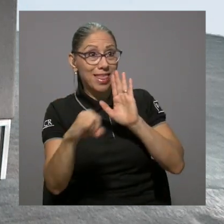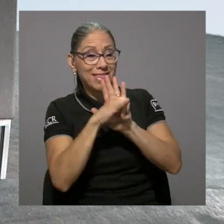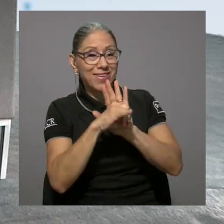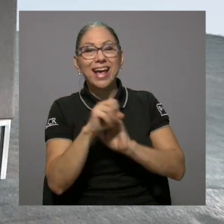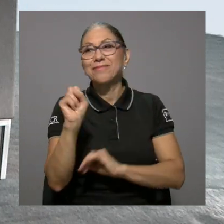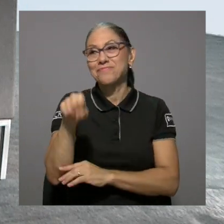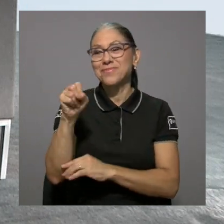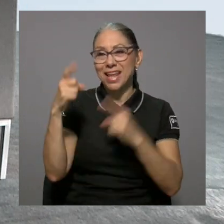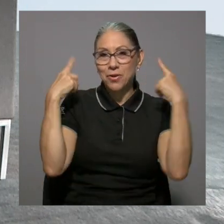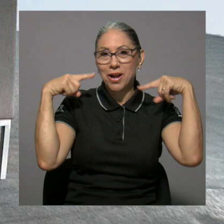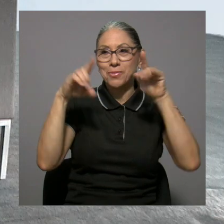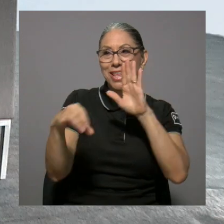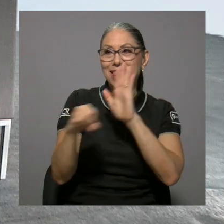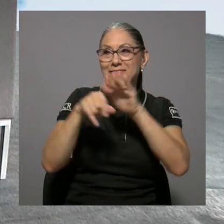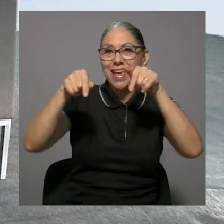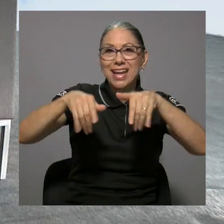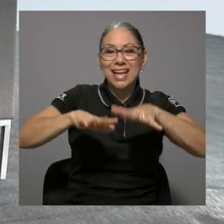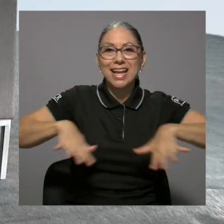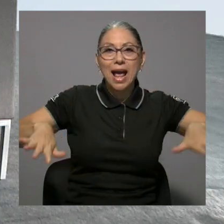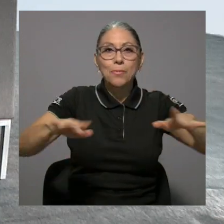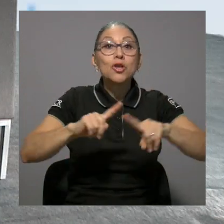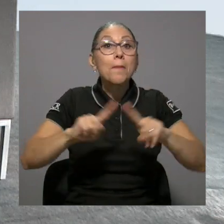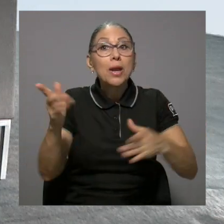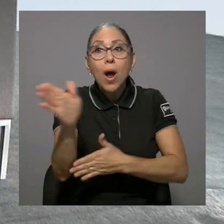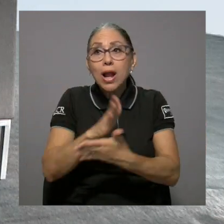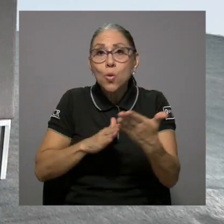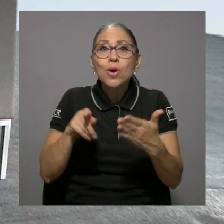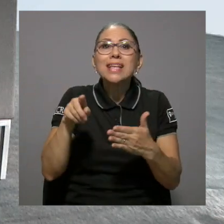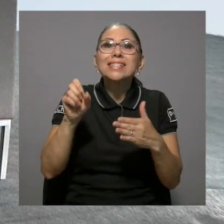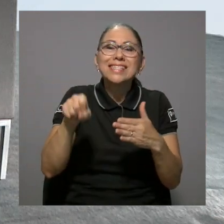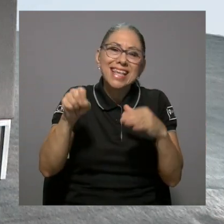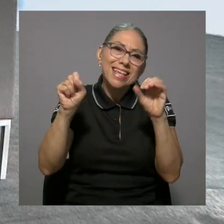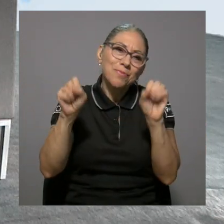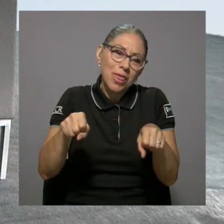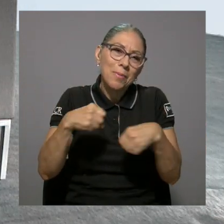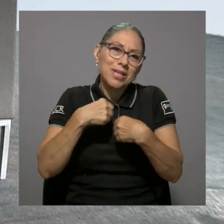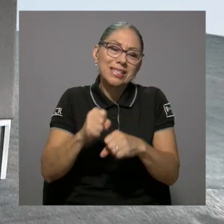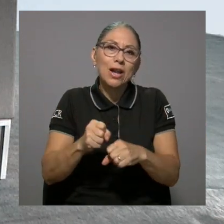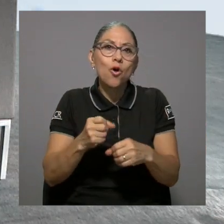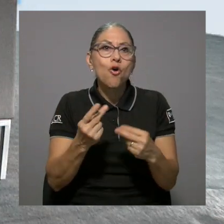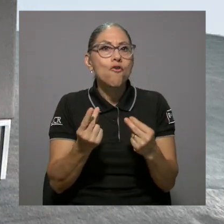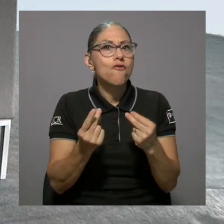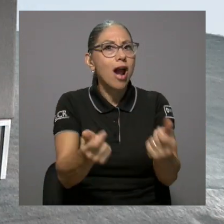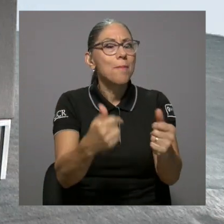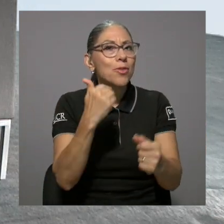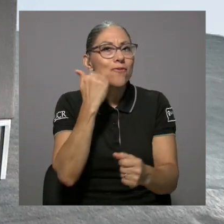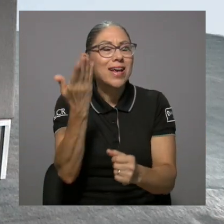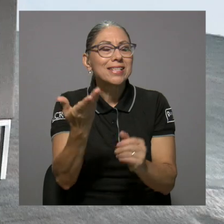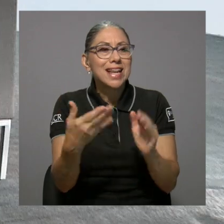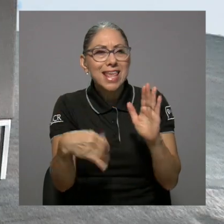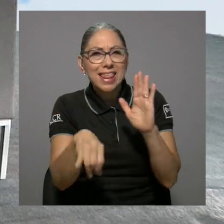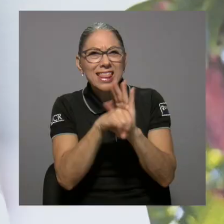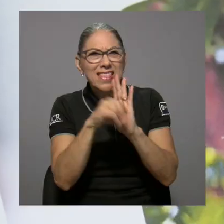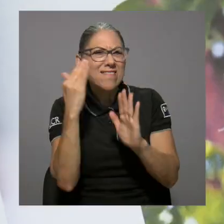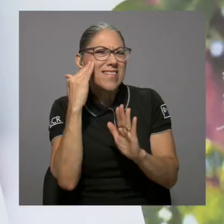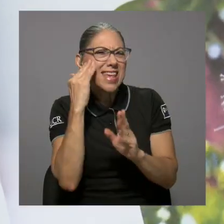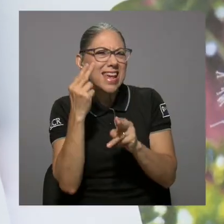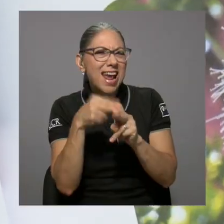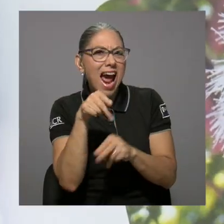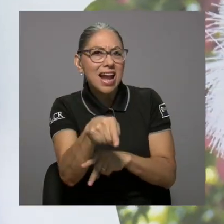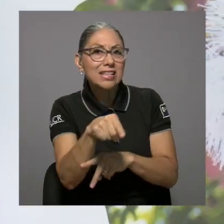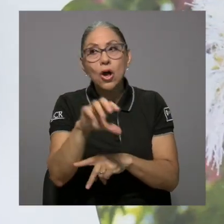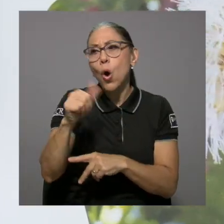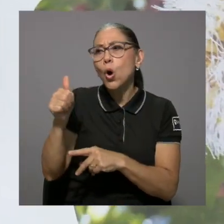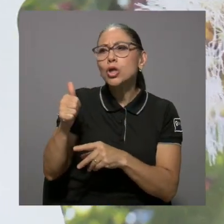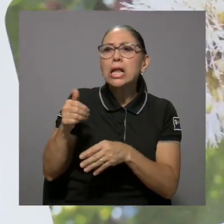logramos identificar en el campus. Pero sí habían unas que era rápido, ¿verdad?, y fácil, ¿verdad?, identificarlas. Otras nos tomaron meses, ¿verdad?, y